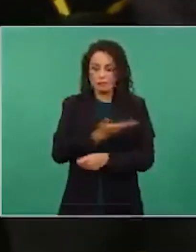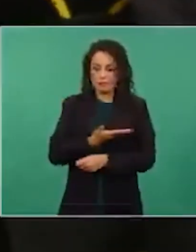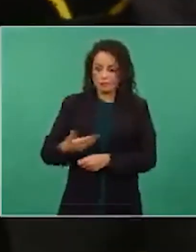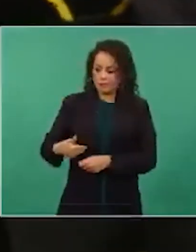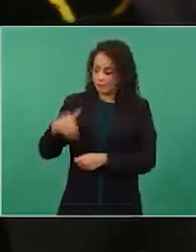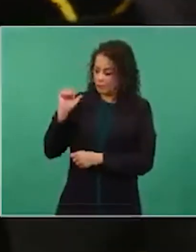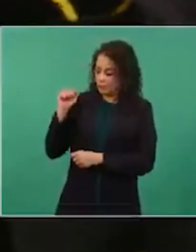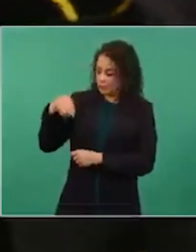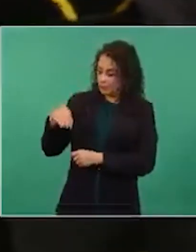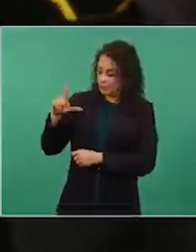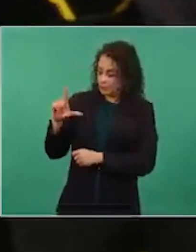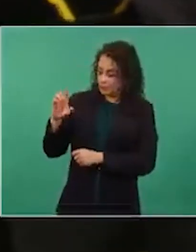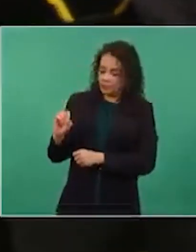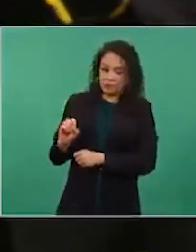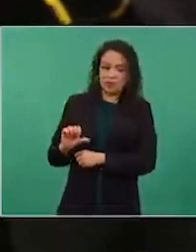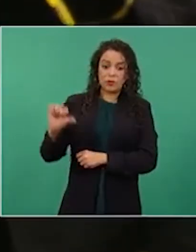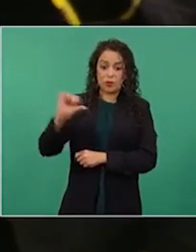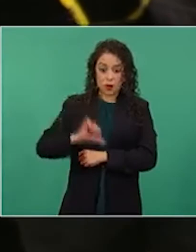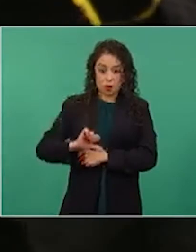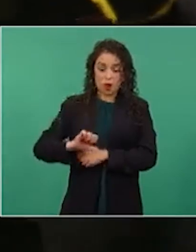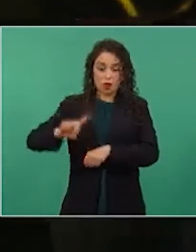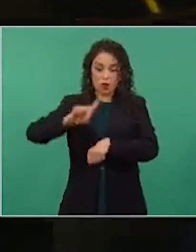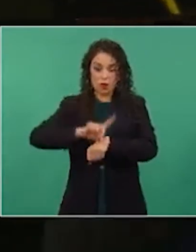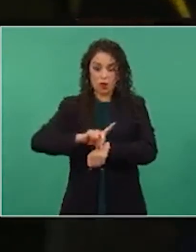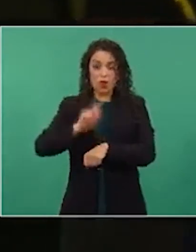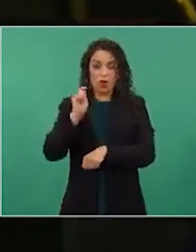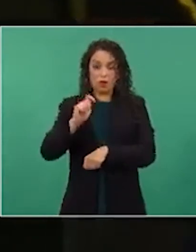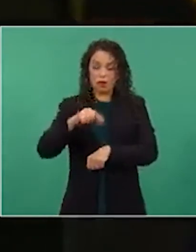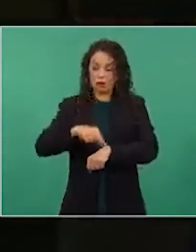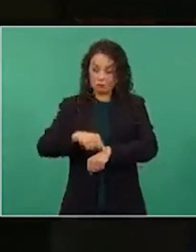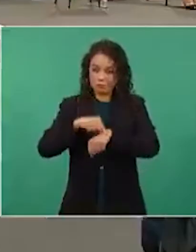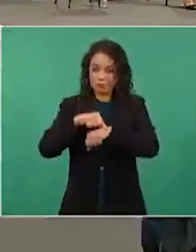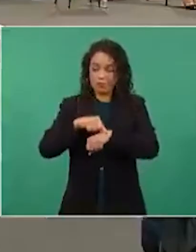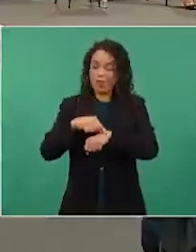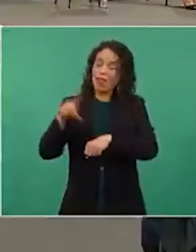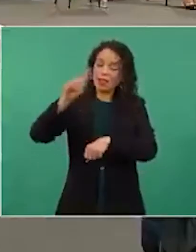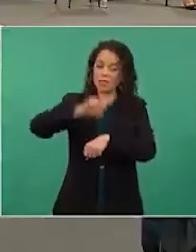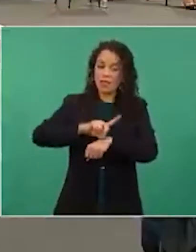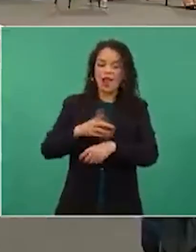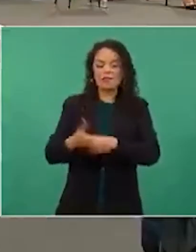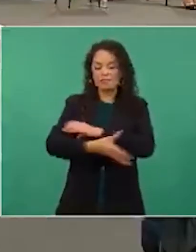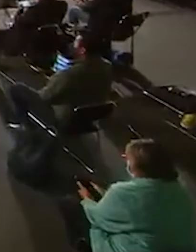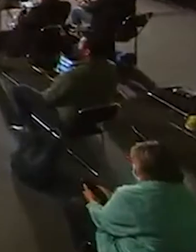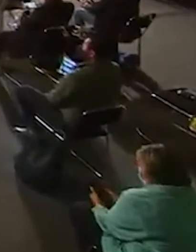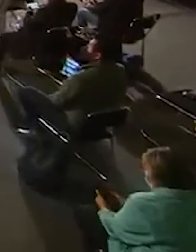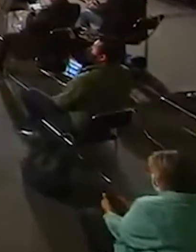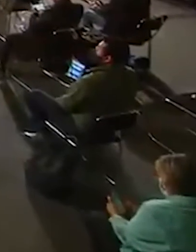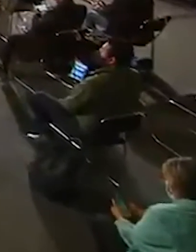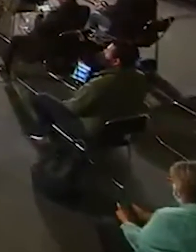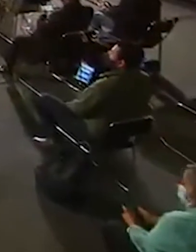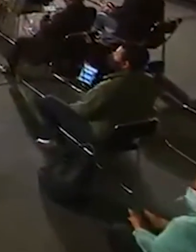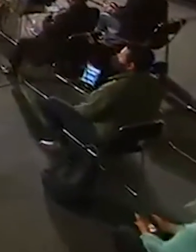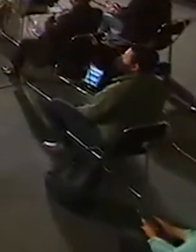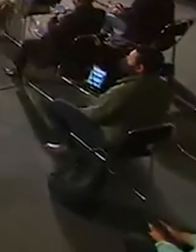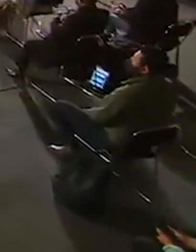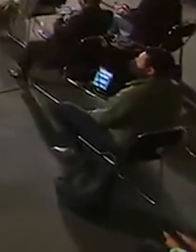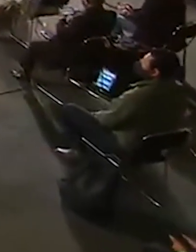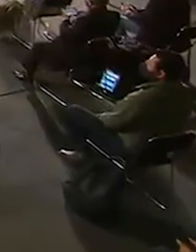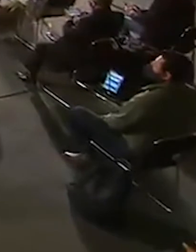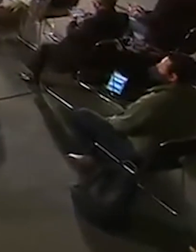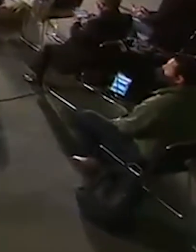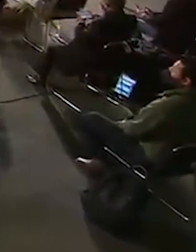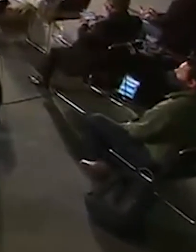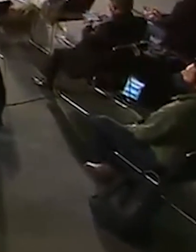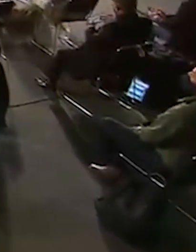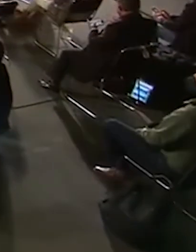día construyamos el día del médico desde la fraternidad muchas felicidades solicitamos atentamente al